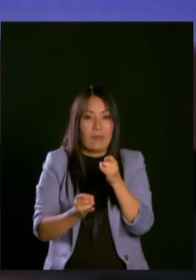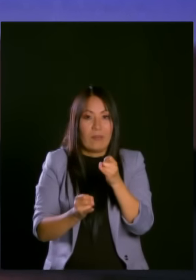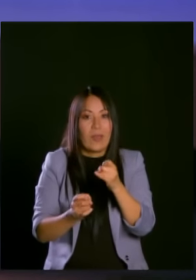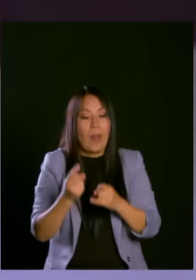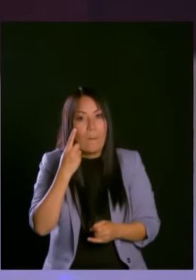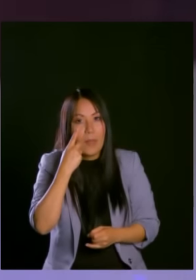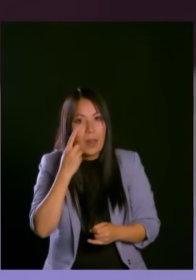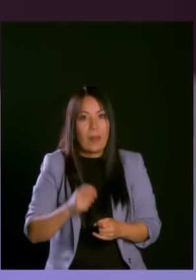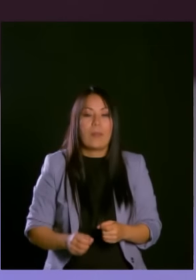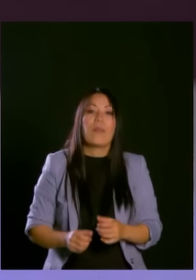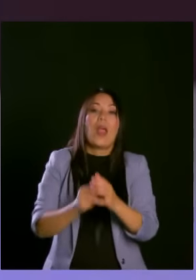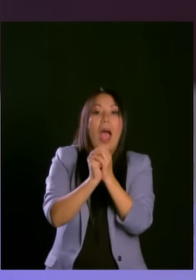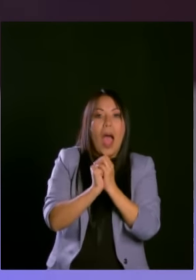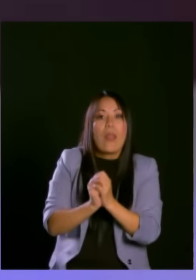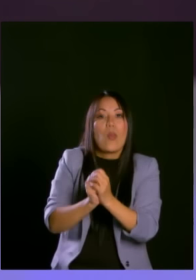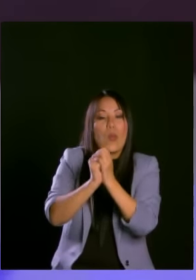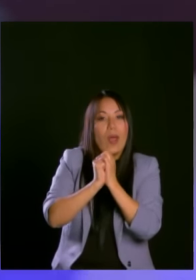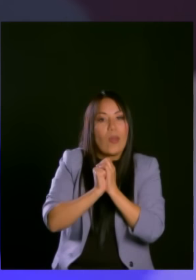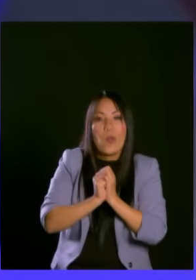Todo adorador debe discipular.